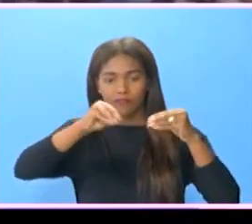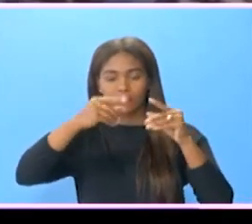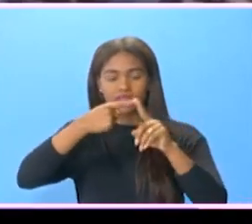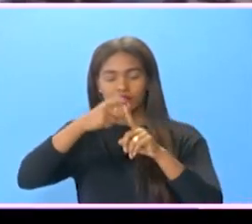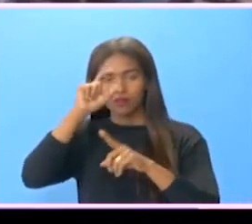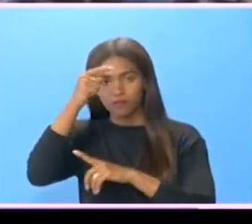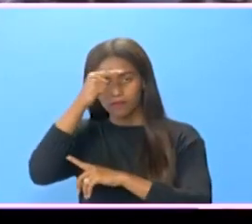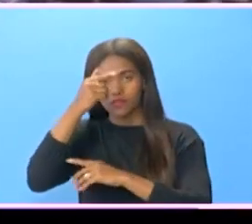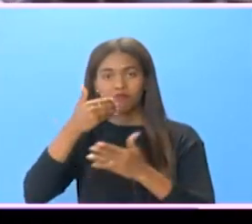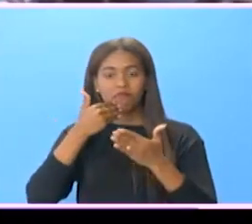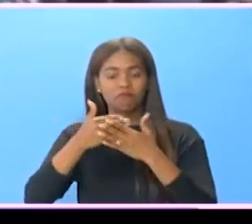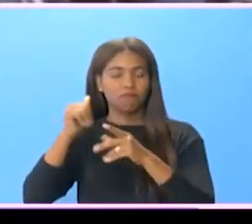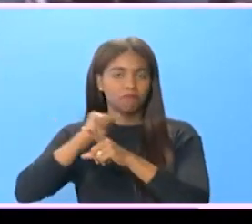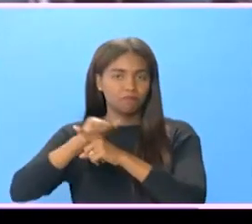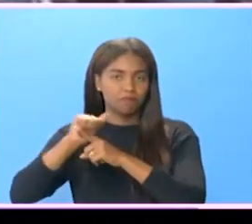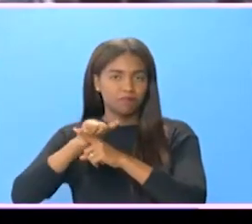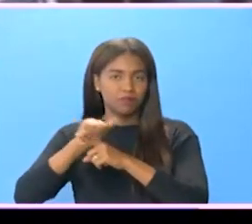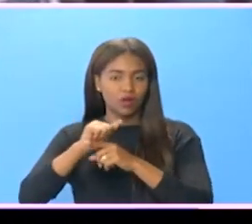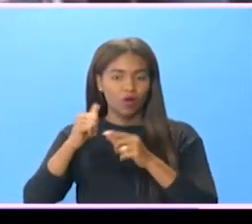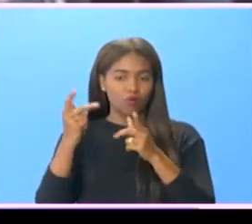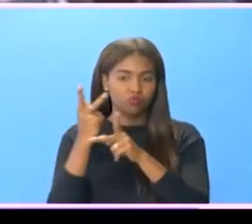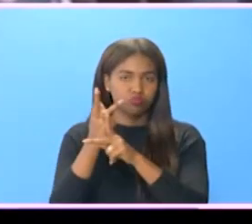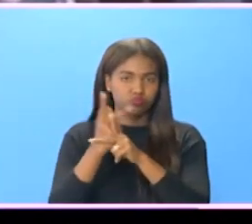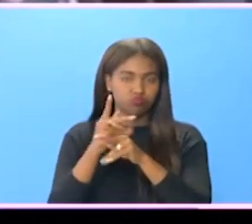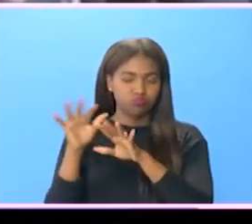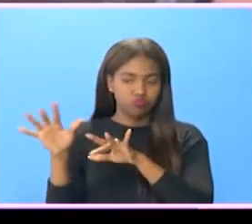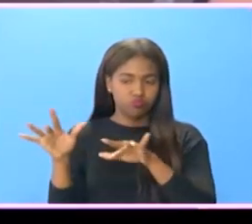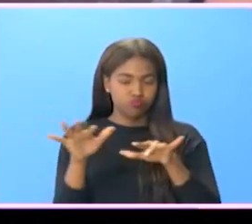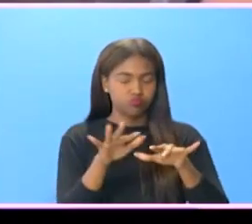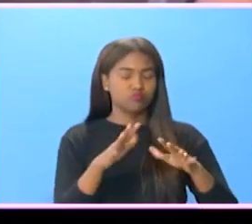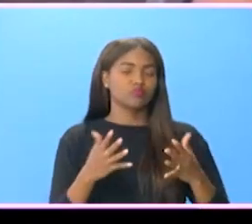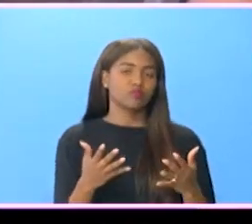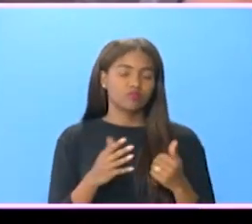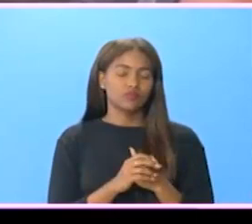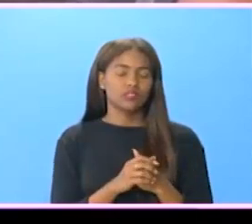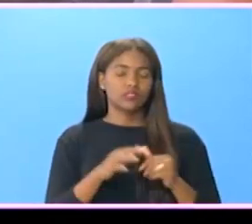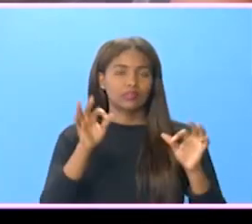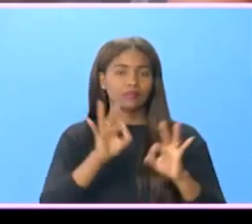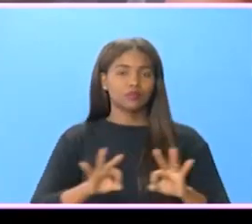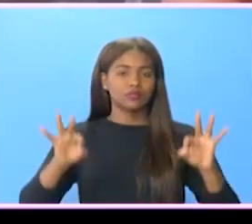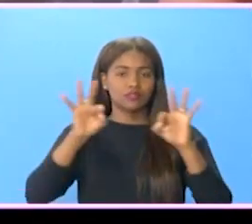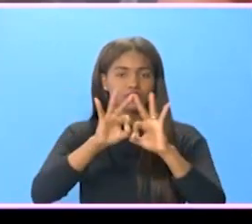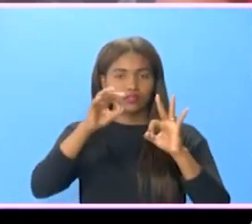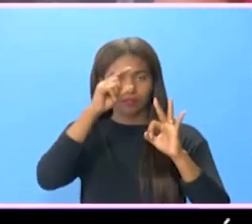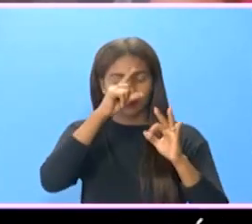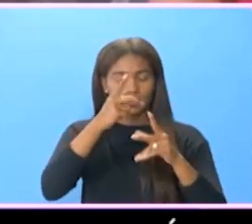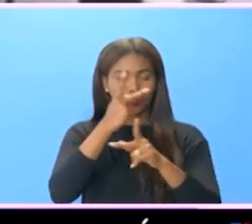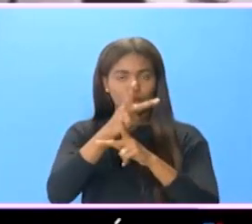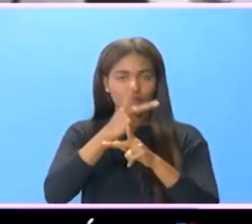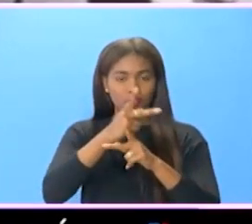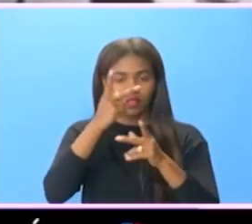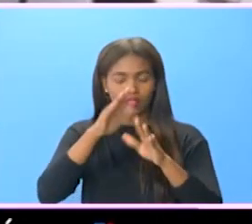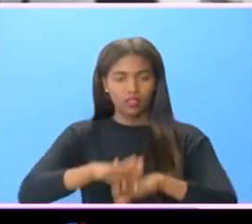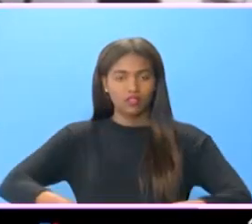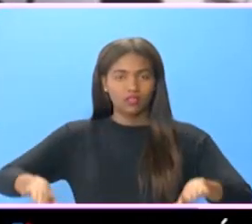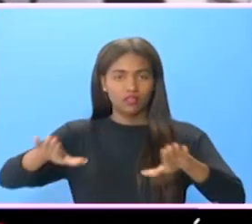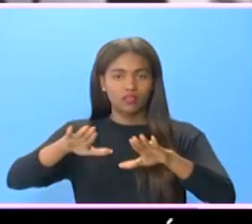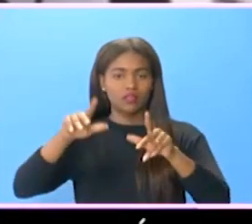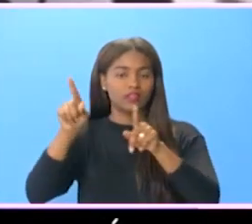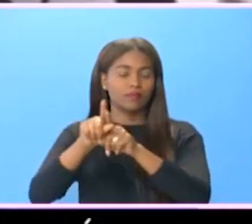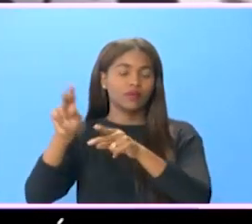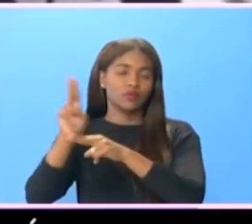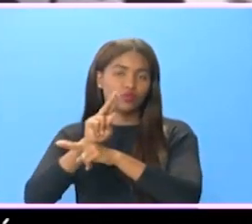Estado, buenas prácticas de manejo y aplicación de plaguicidas, importancia de la conservación del medio ambiente y